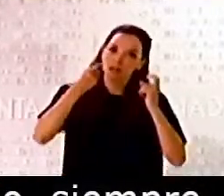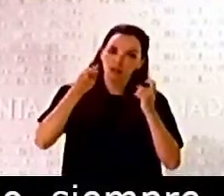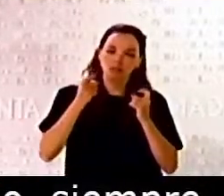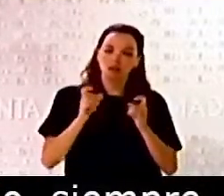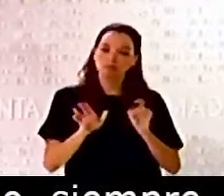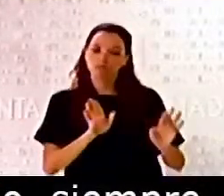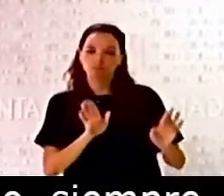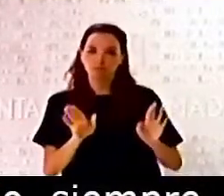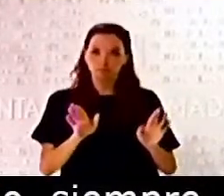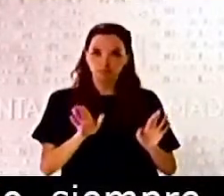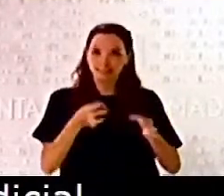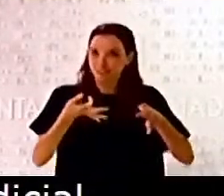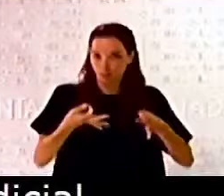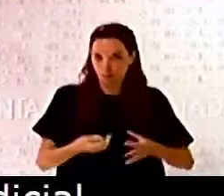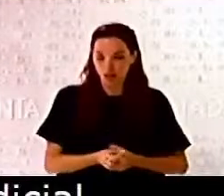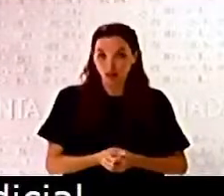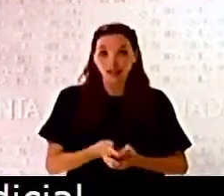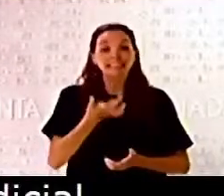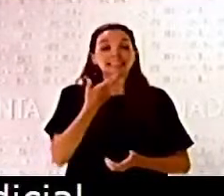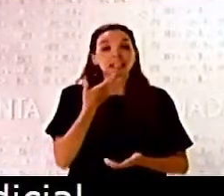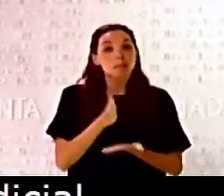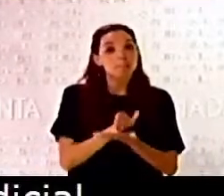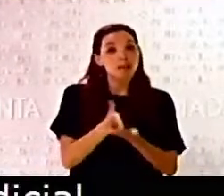Si la mediación no lo consigue,